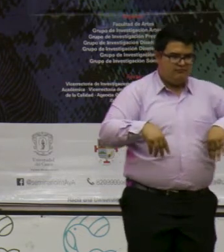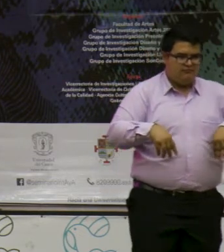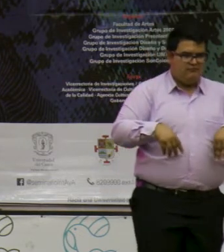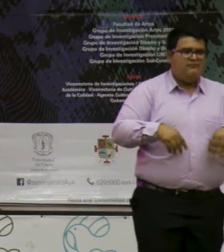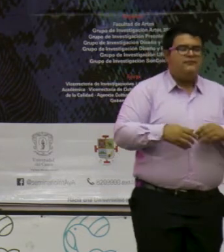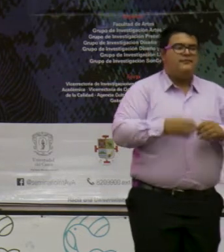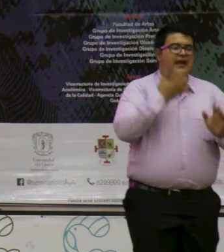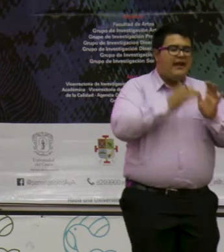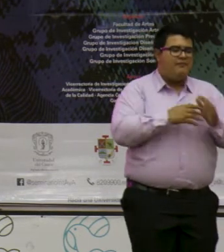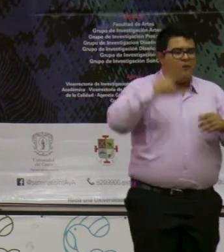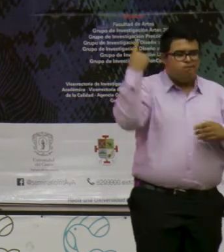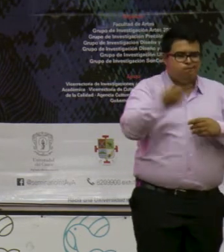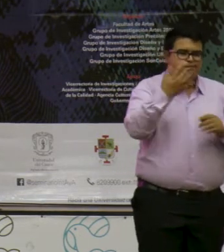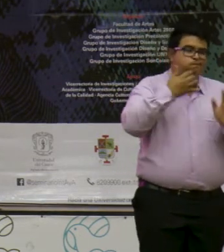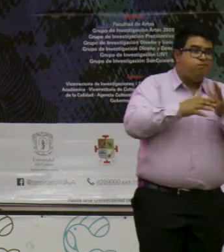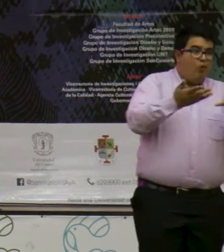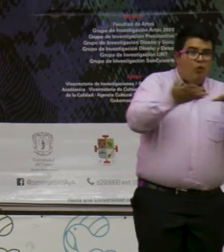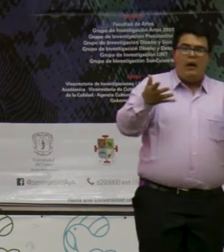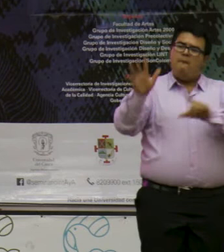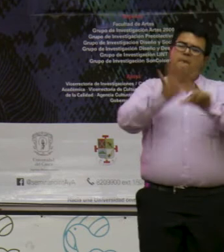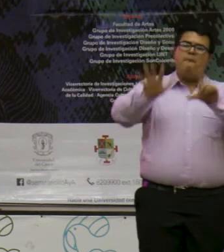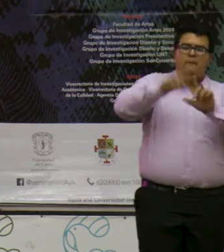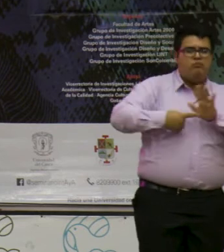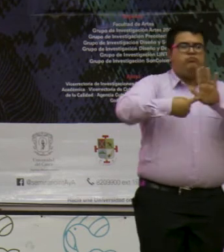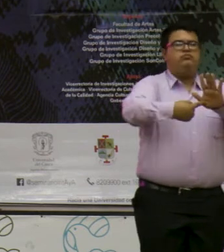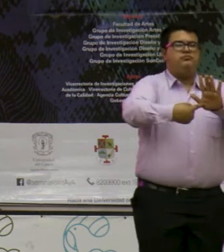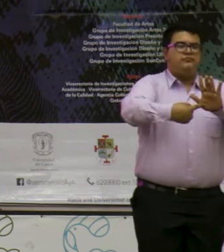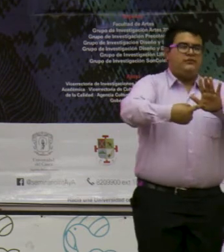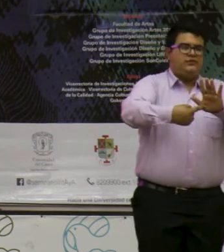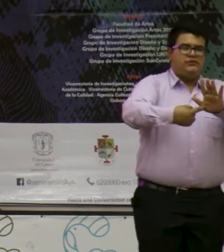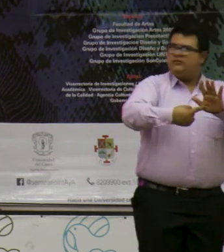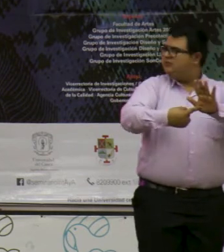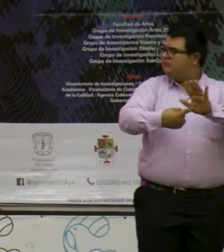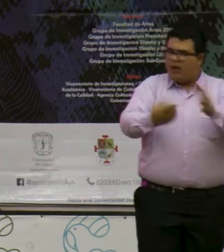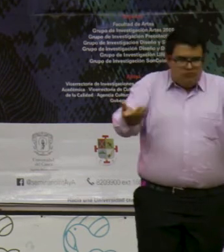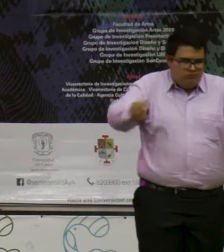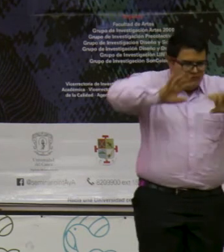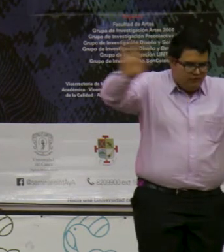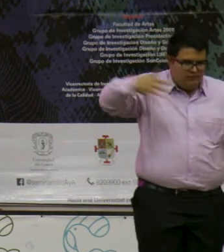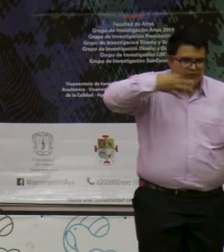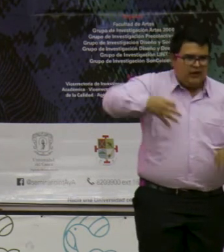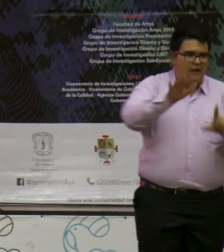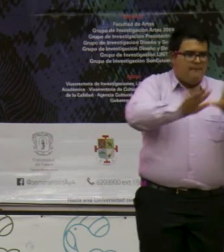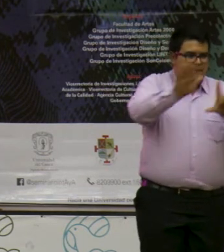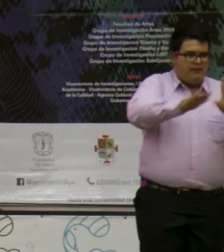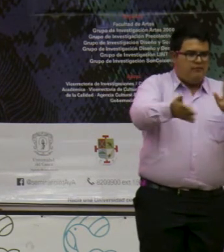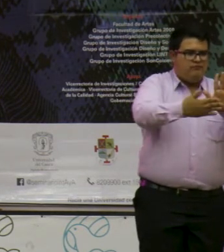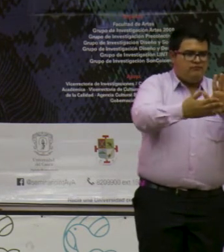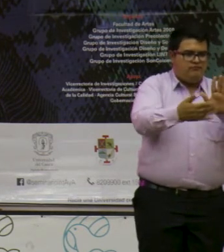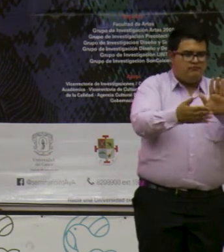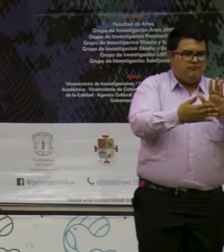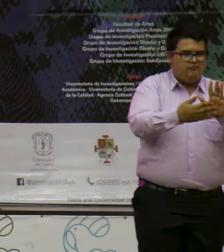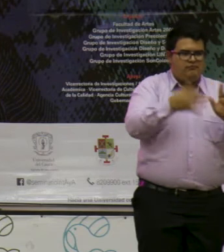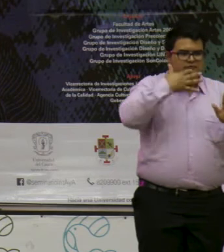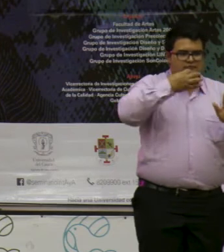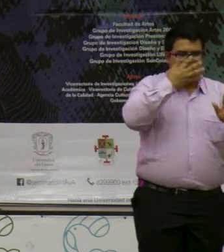porque hubo alguien que mostró el video. Mire, ahí se vio, está clarito qué pasó. Y entonces eso no se justifica, eso no